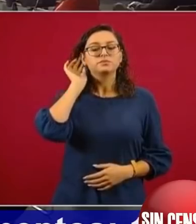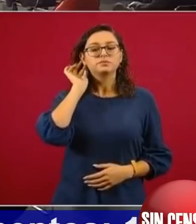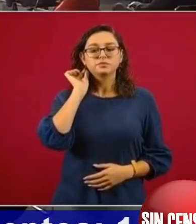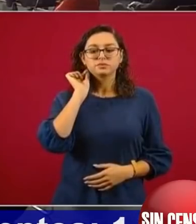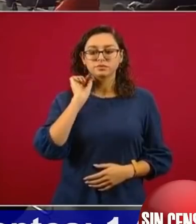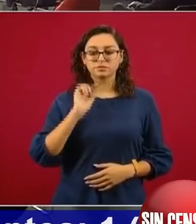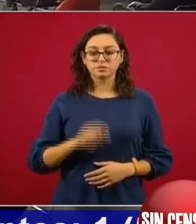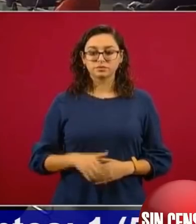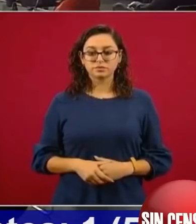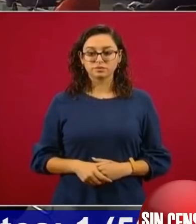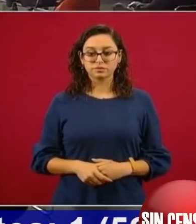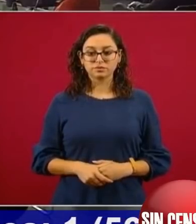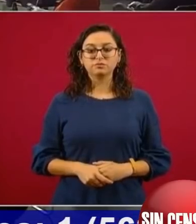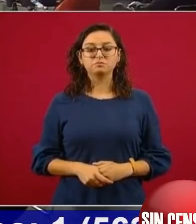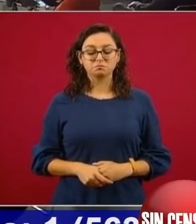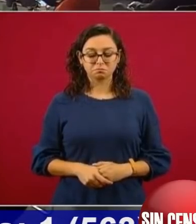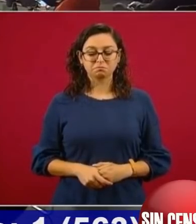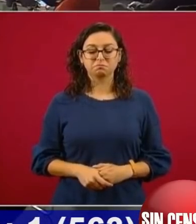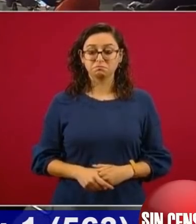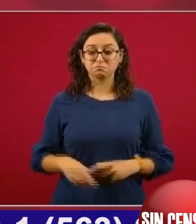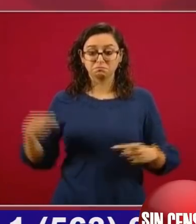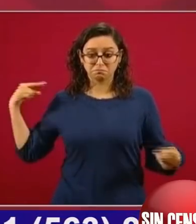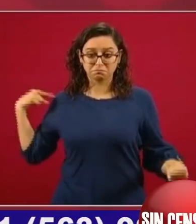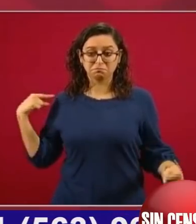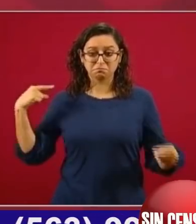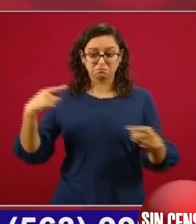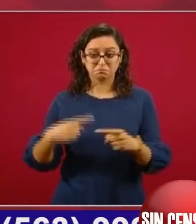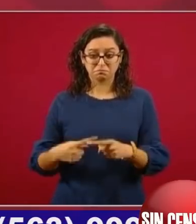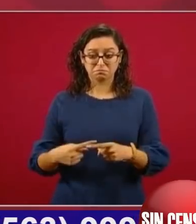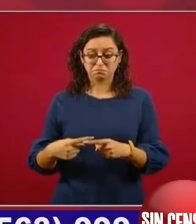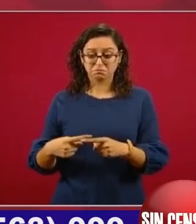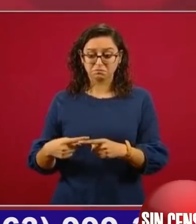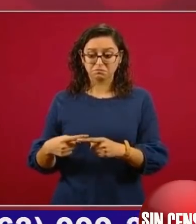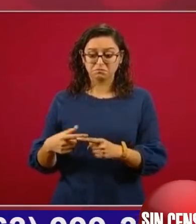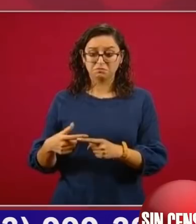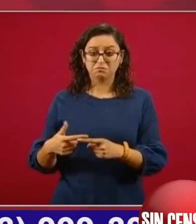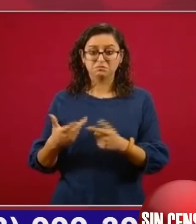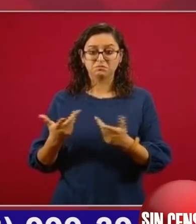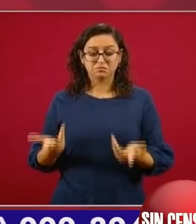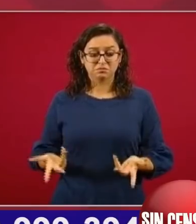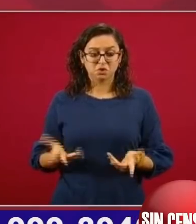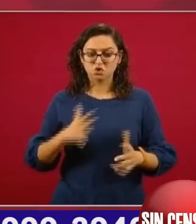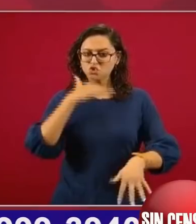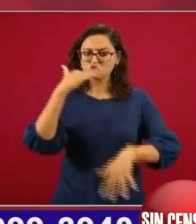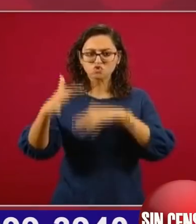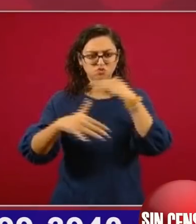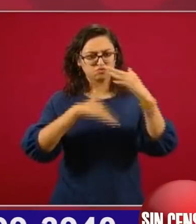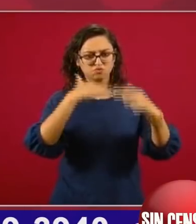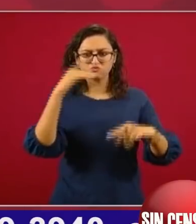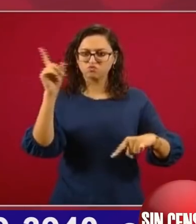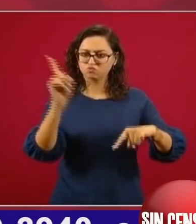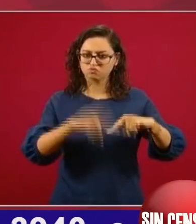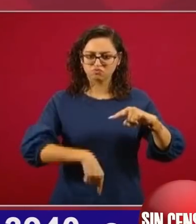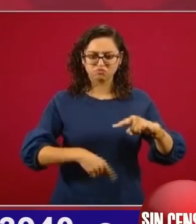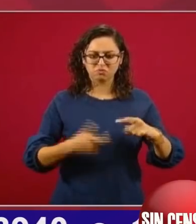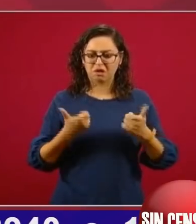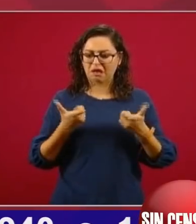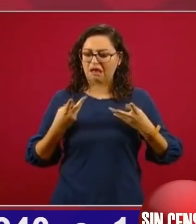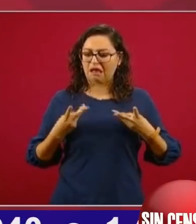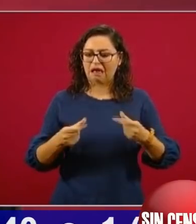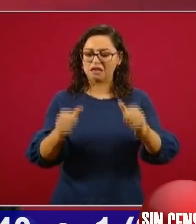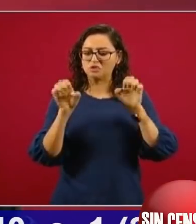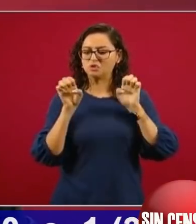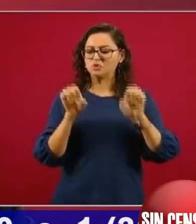Sí, hasta ahora llevamos ahorrados, sí, sin permitir corrupción y lujos,